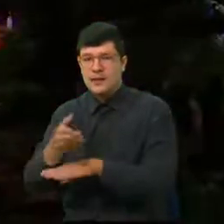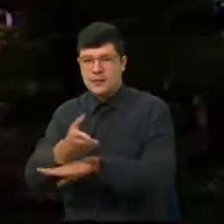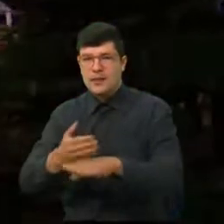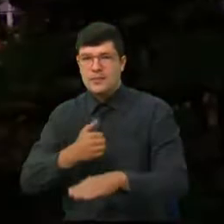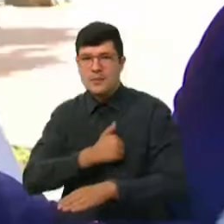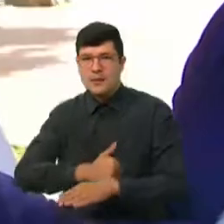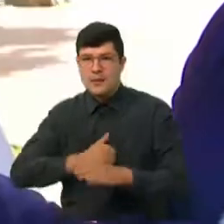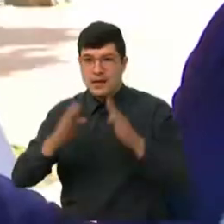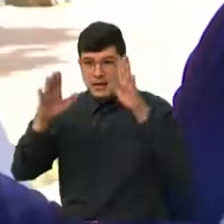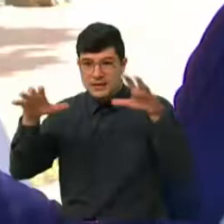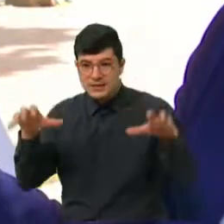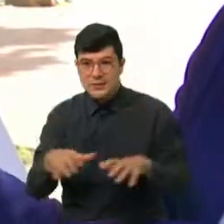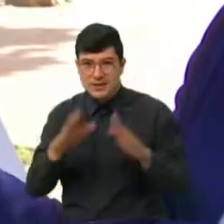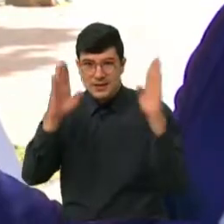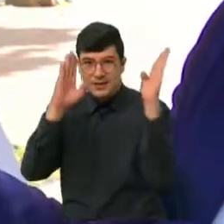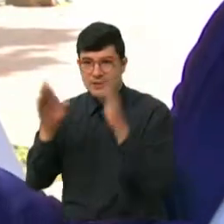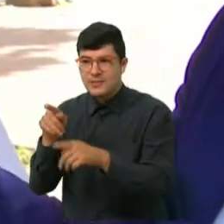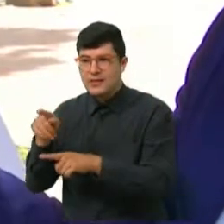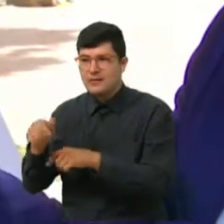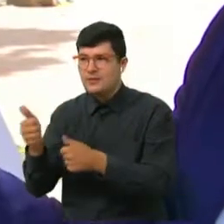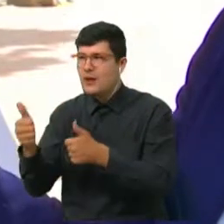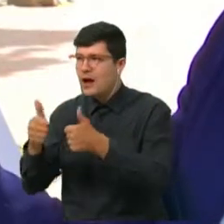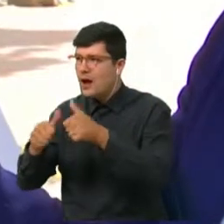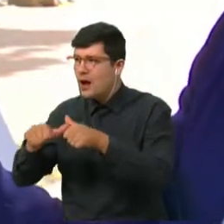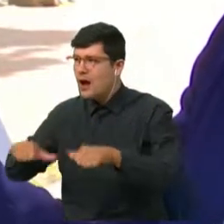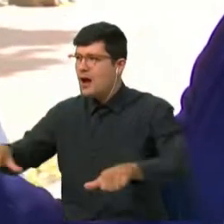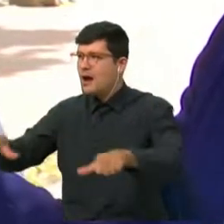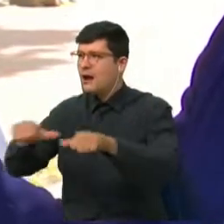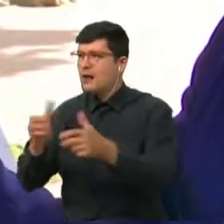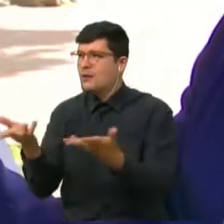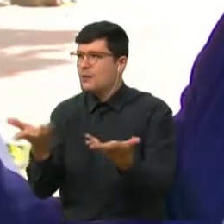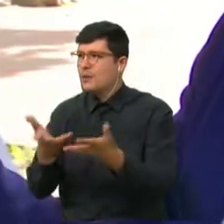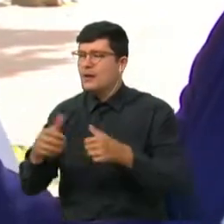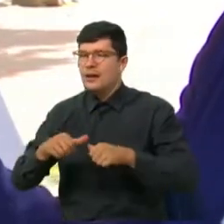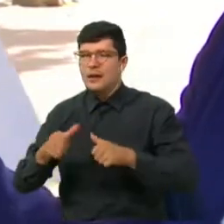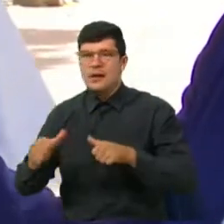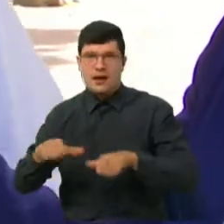en las tiendas. Lo que son tiendas de barrio y tiendas de pueblo,